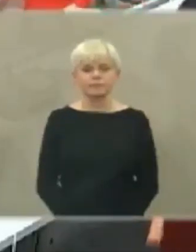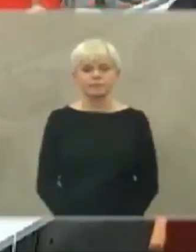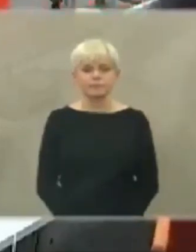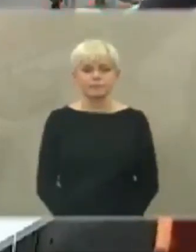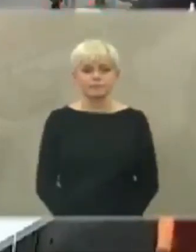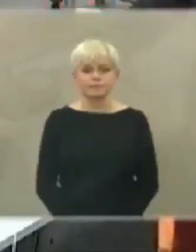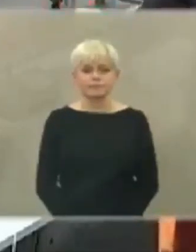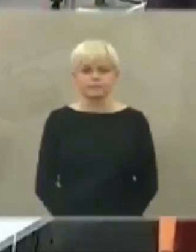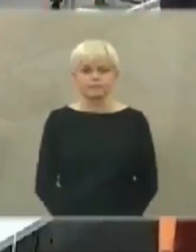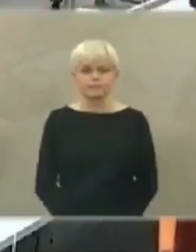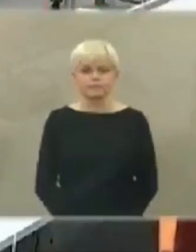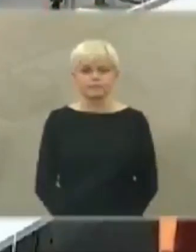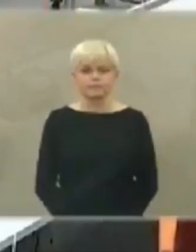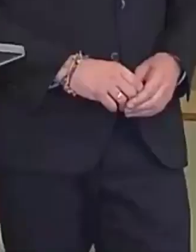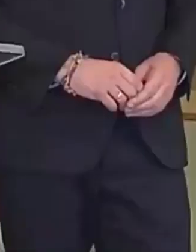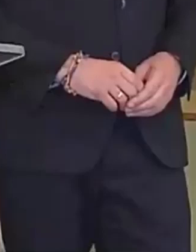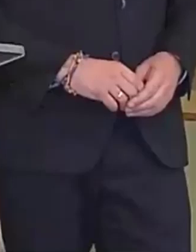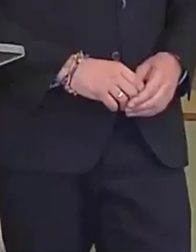Gracias.